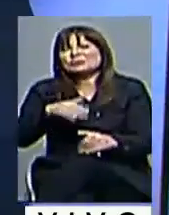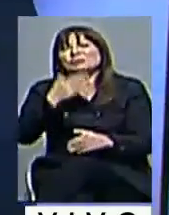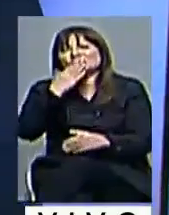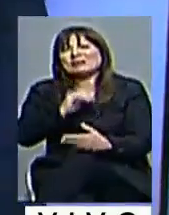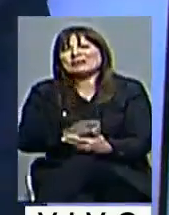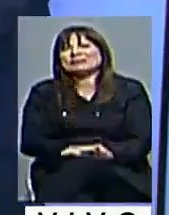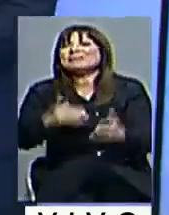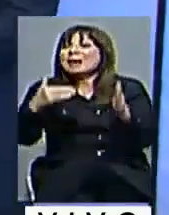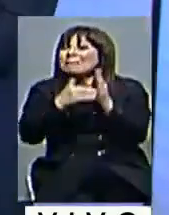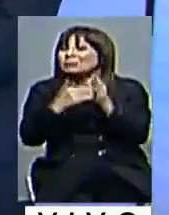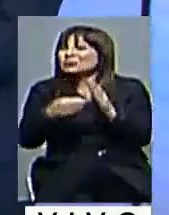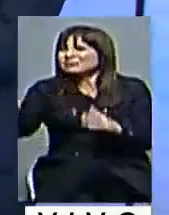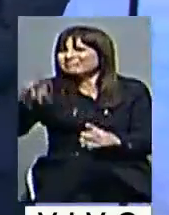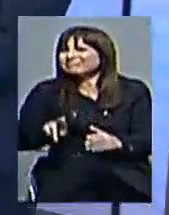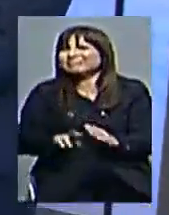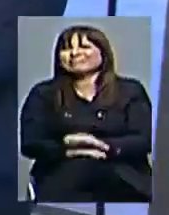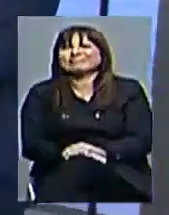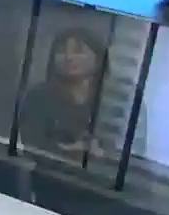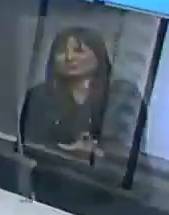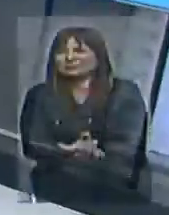ya estamos de vuelta.